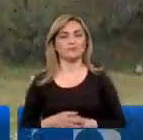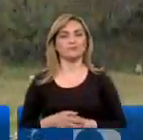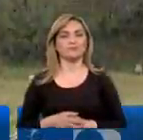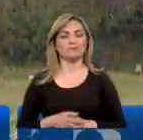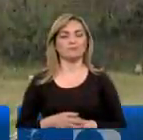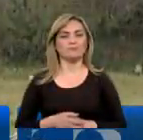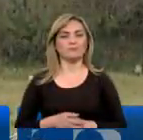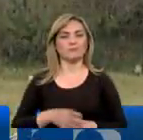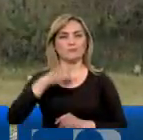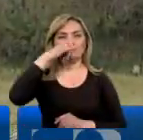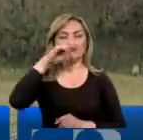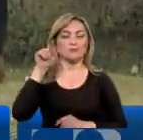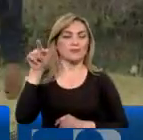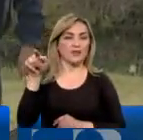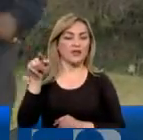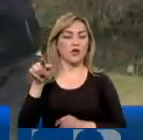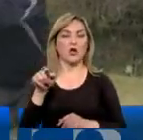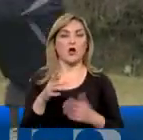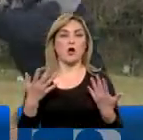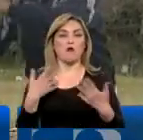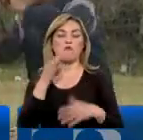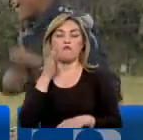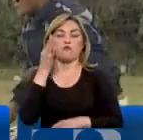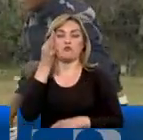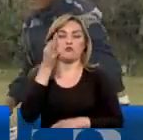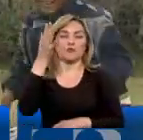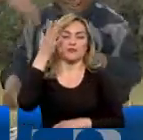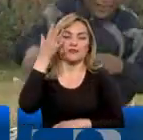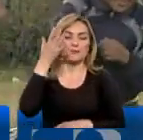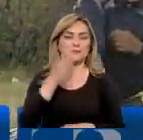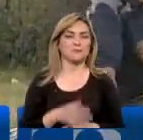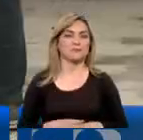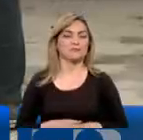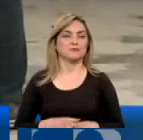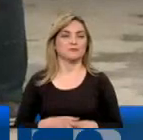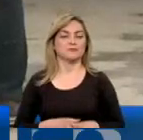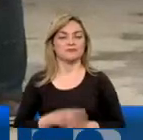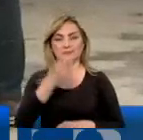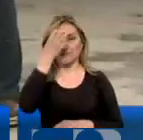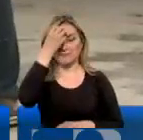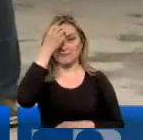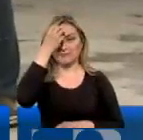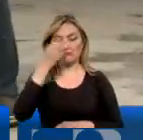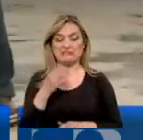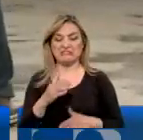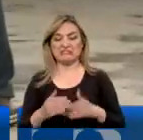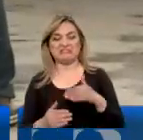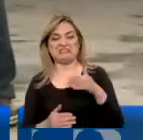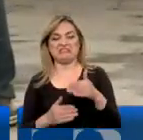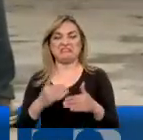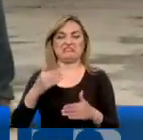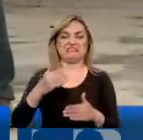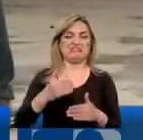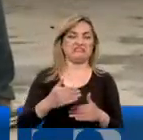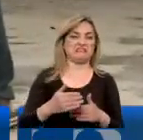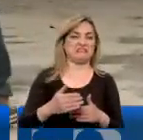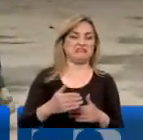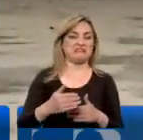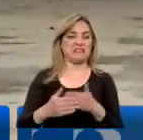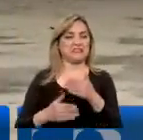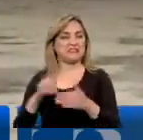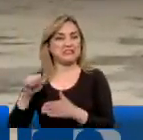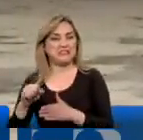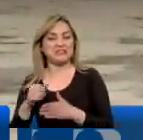Esos niños ya tienen comprometido su futuro. Y los que reciben una educación irregular por la deficiente conectividad